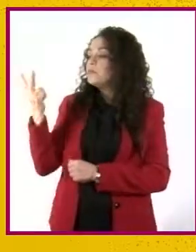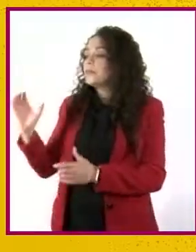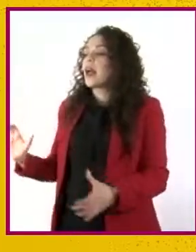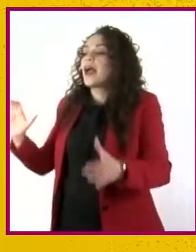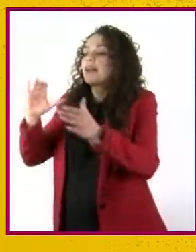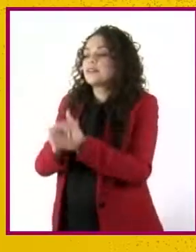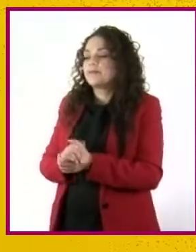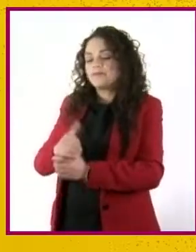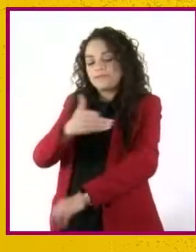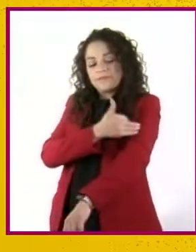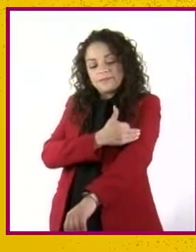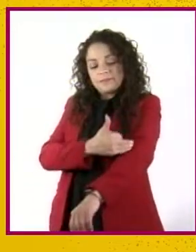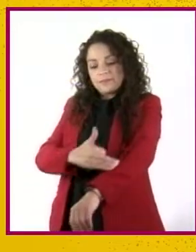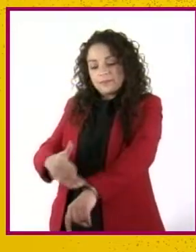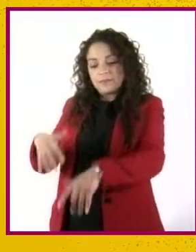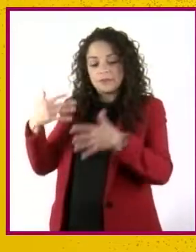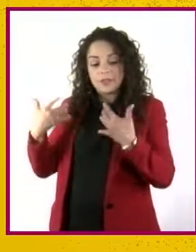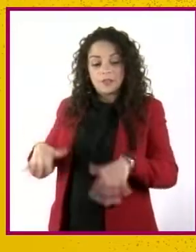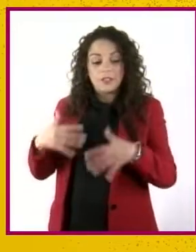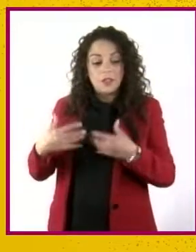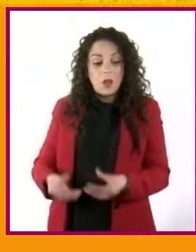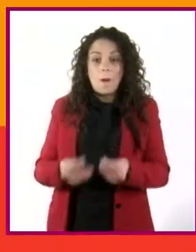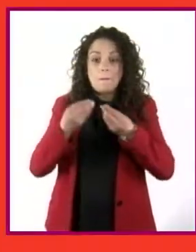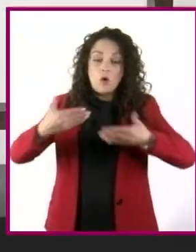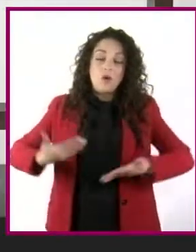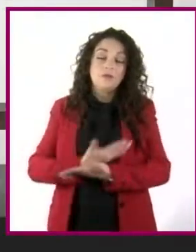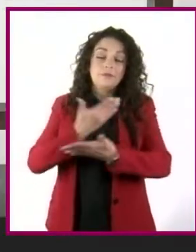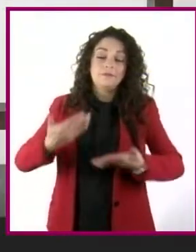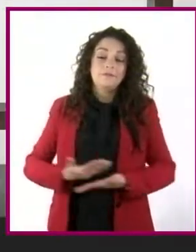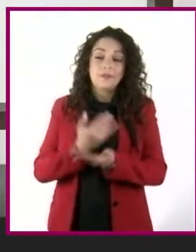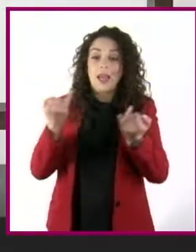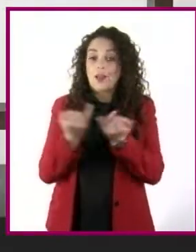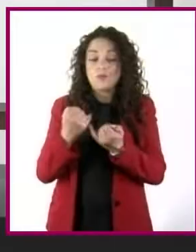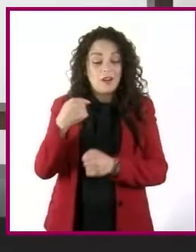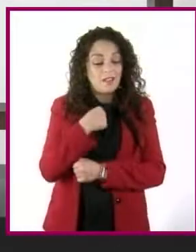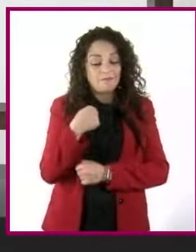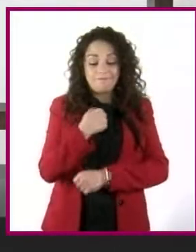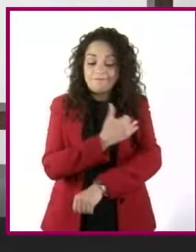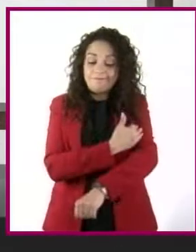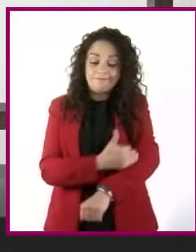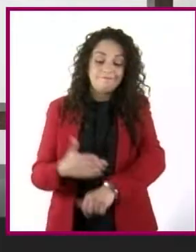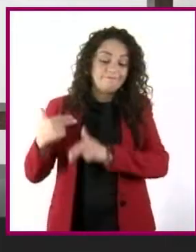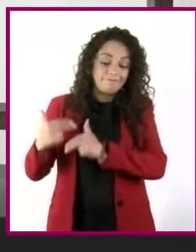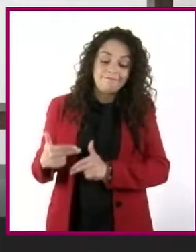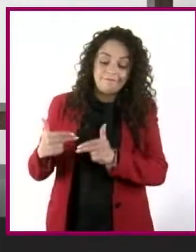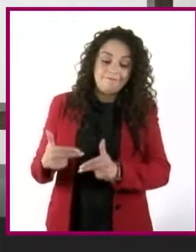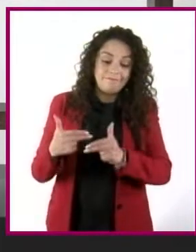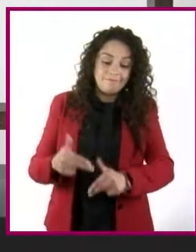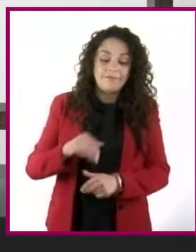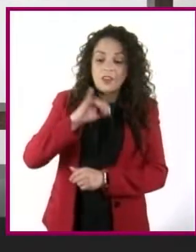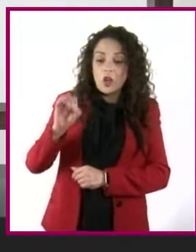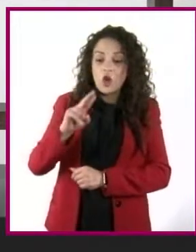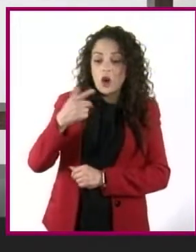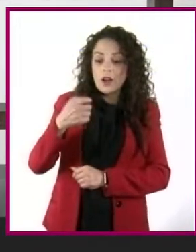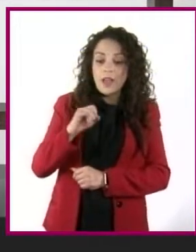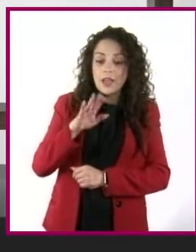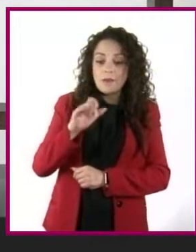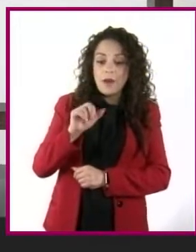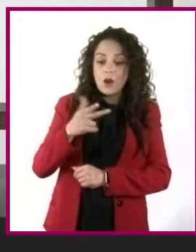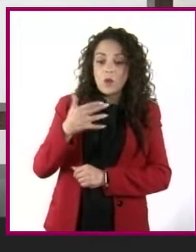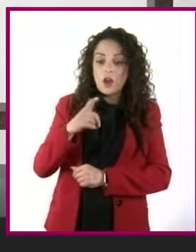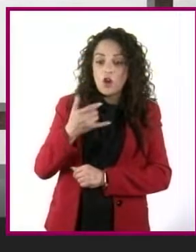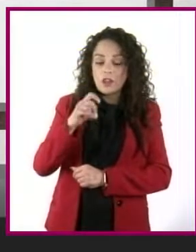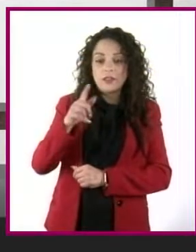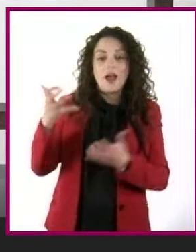familia que resultó tan ilustre como la mía. Jorge Ibargüengoitia fue un escritor de varios géneros: